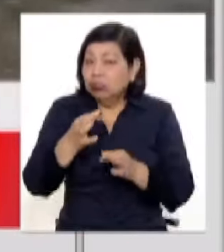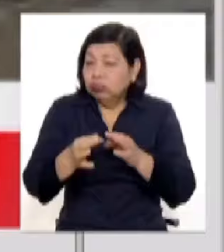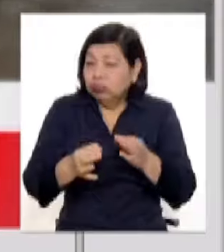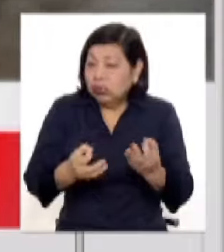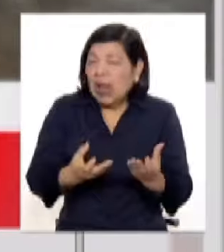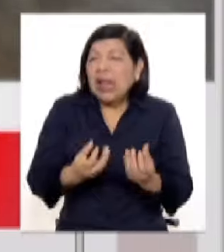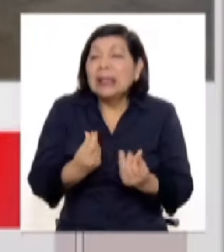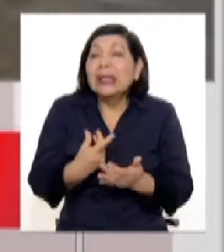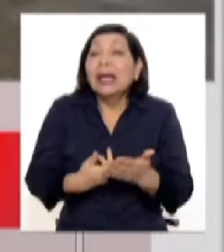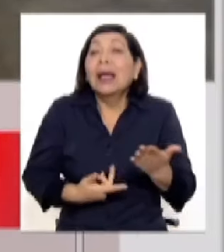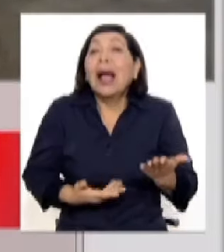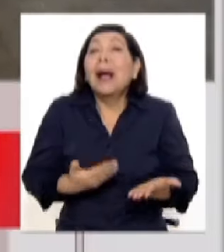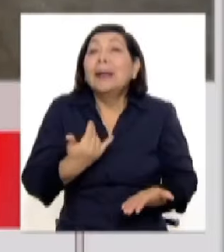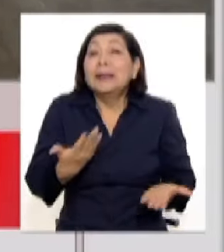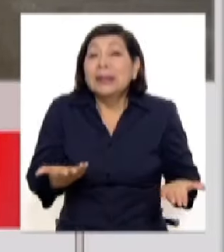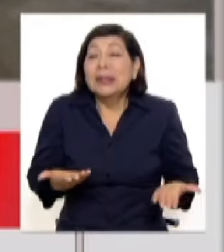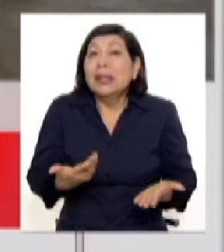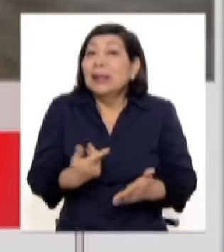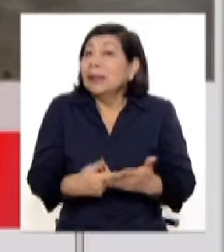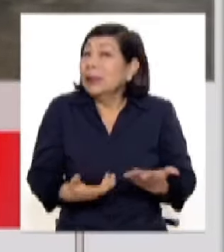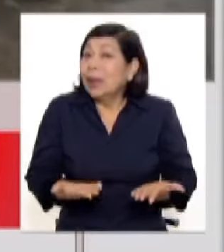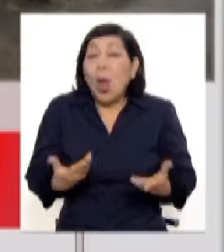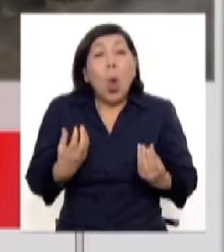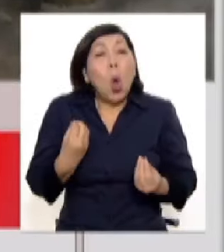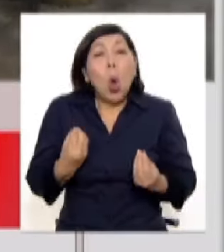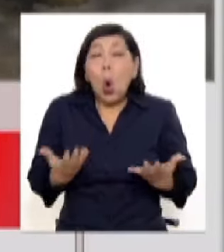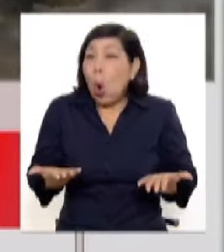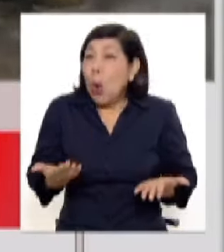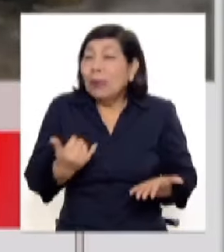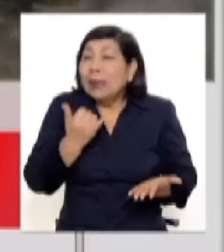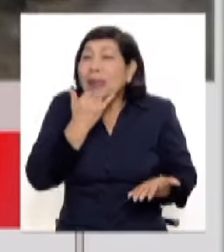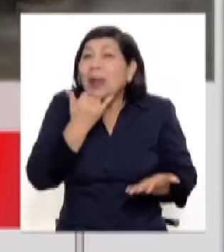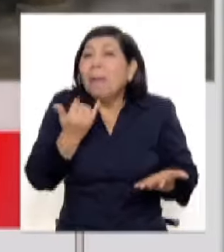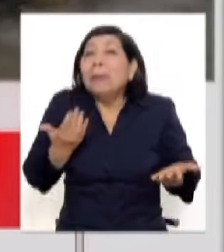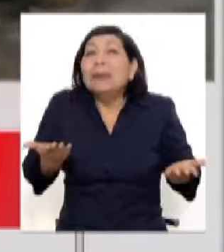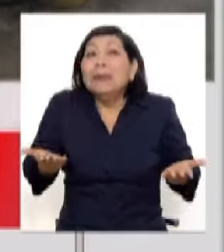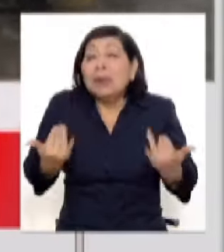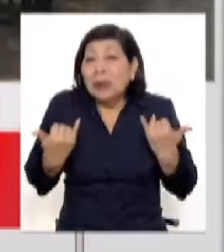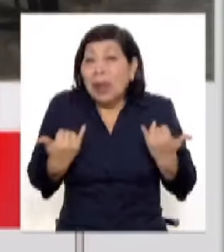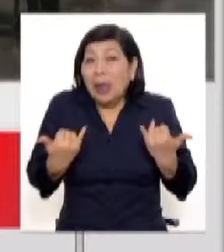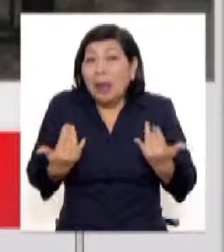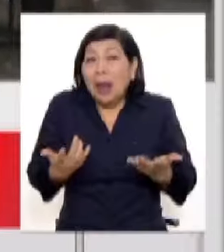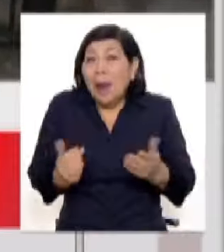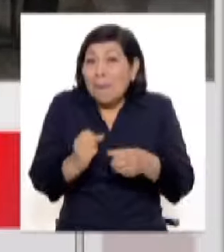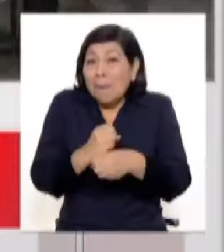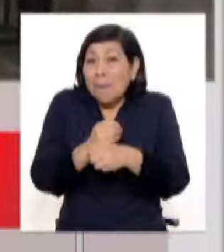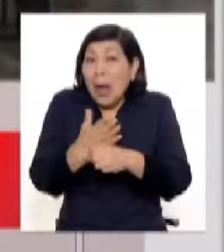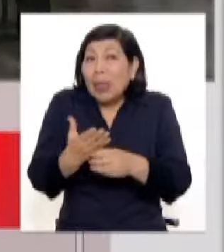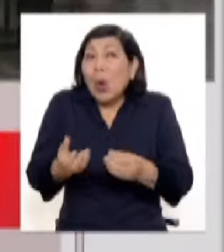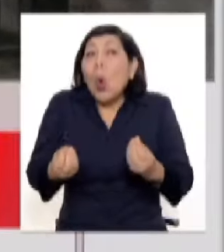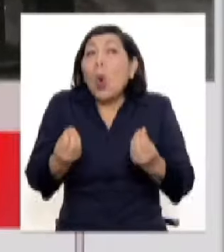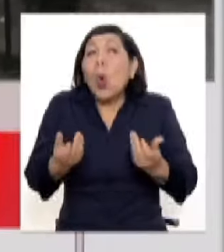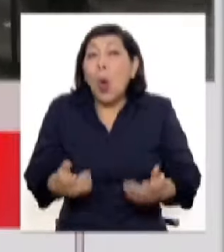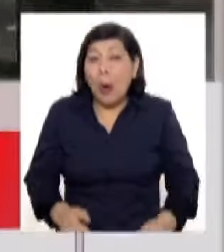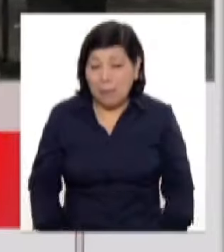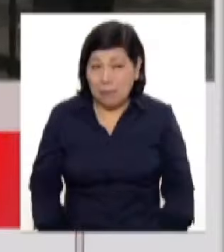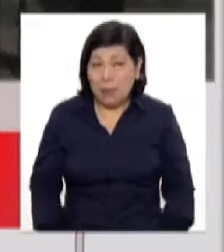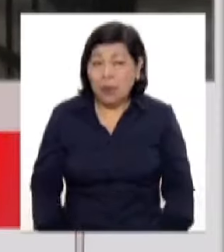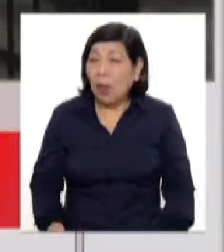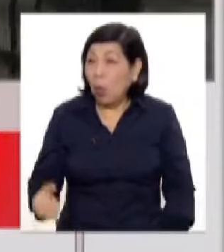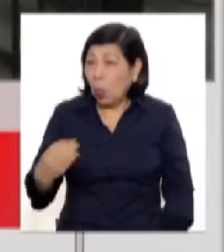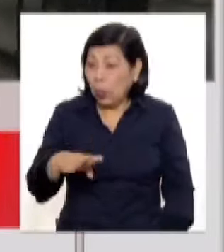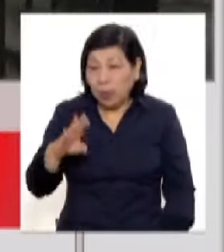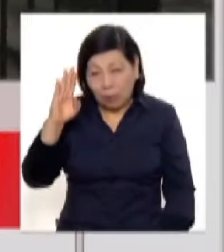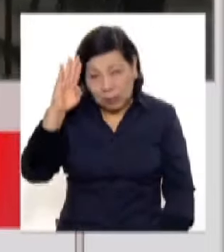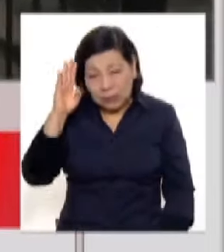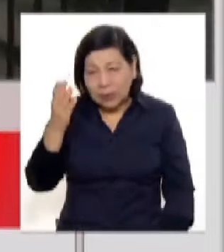poco acerca de qué situación o cómo se le origina este ataque en esta hora de la madrugada, y por favor, coméntenos